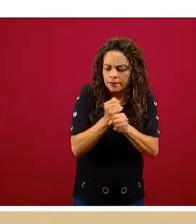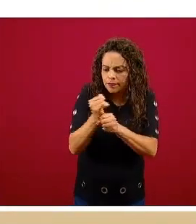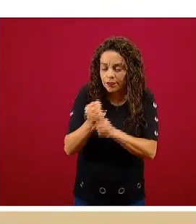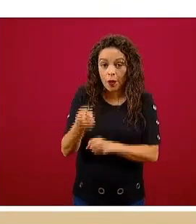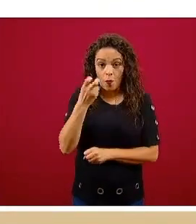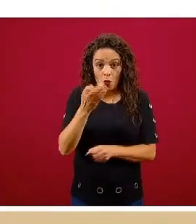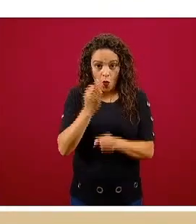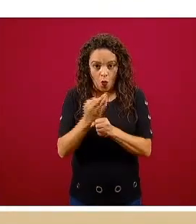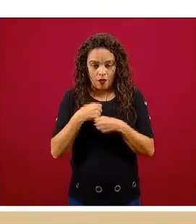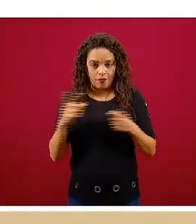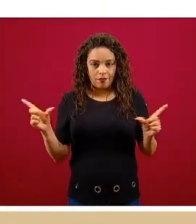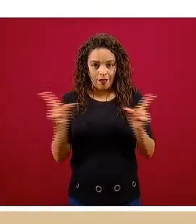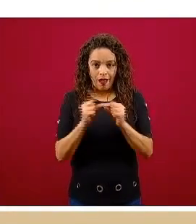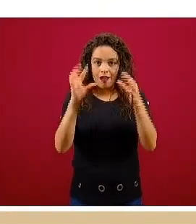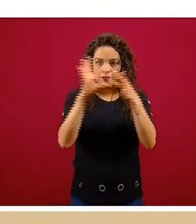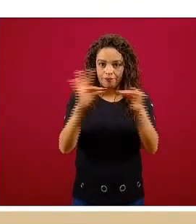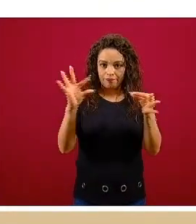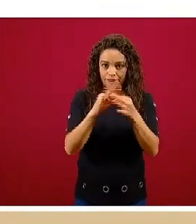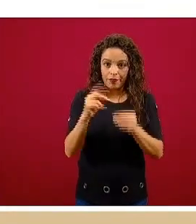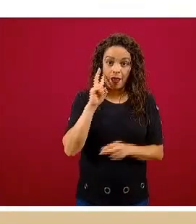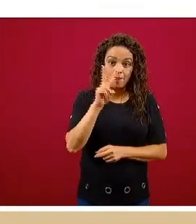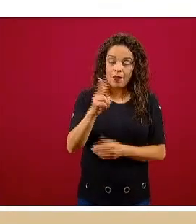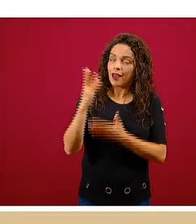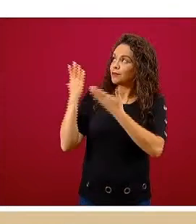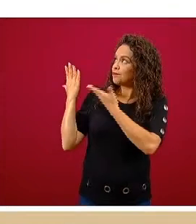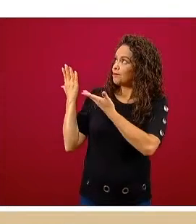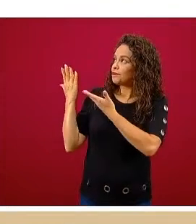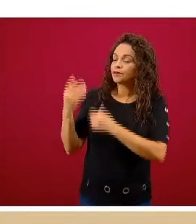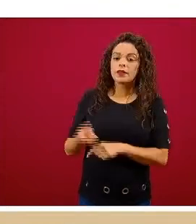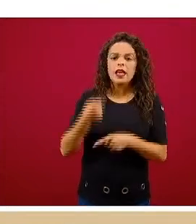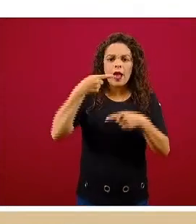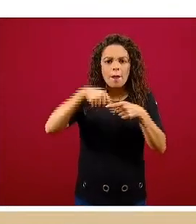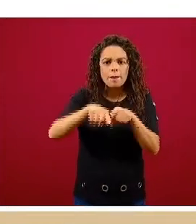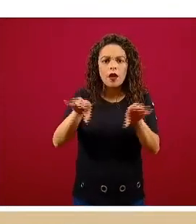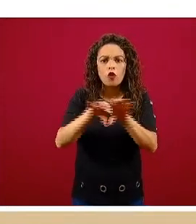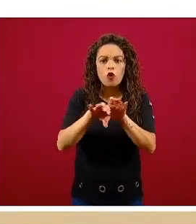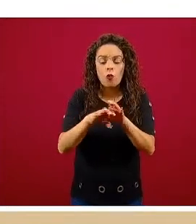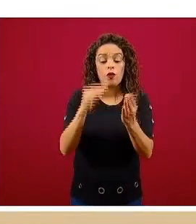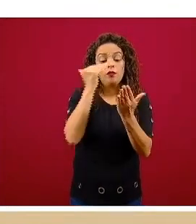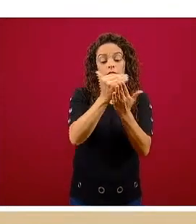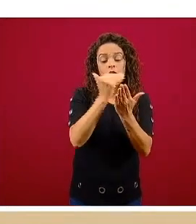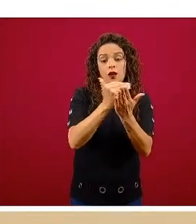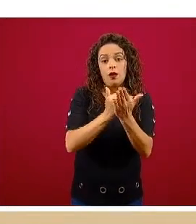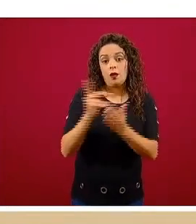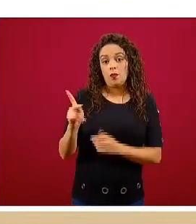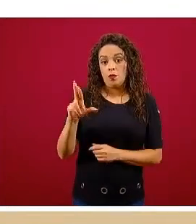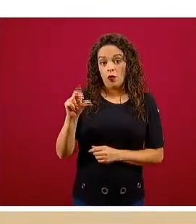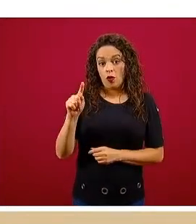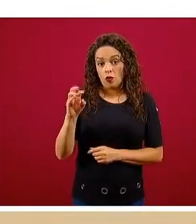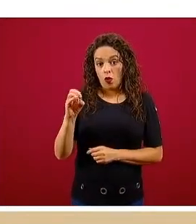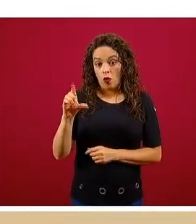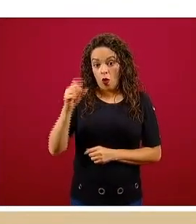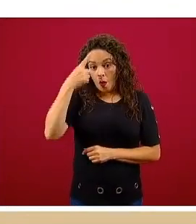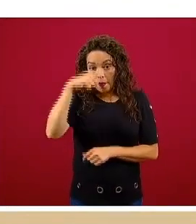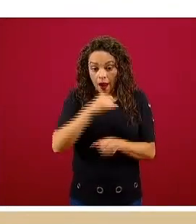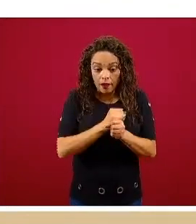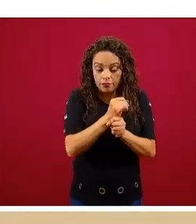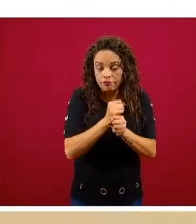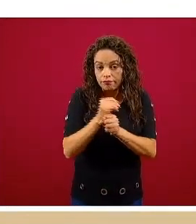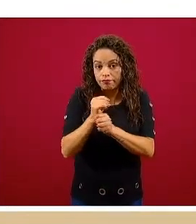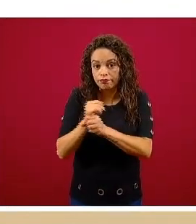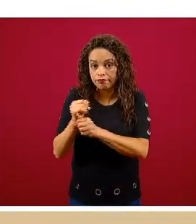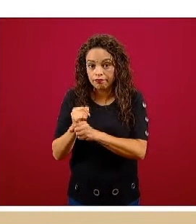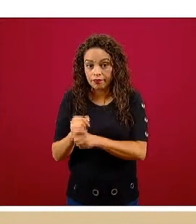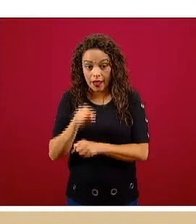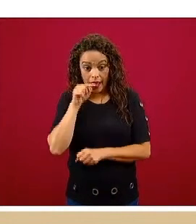gustaría explicarles que todo nace a partir de protocolos de investigación. Los protocolos de investigación tienen que